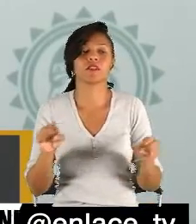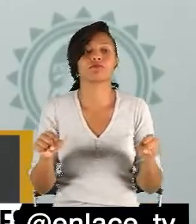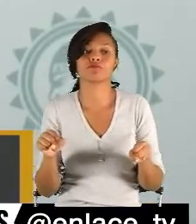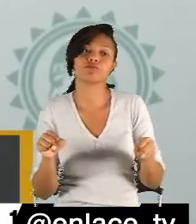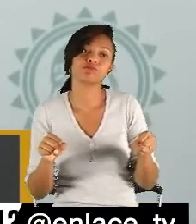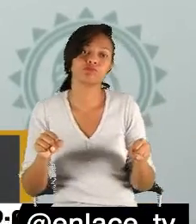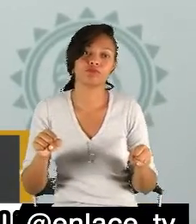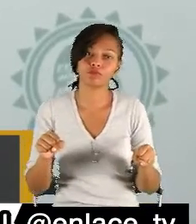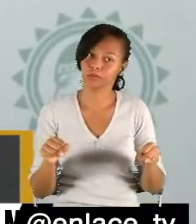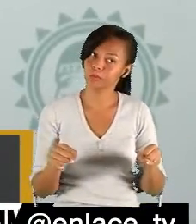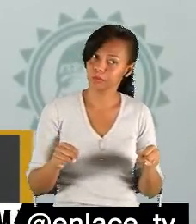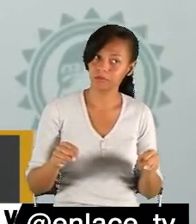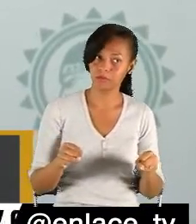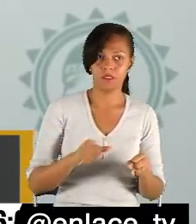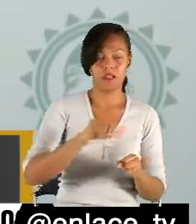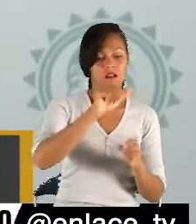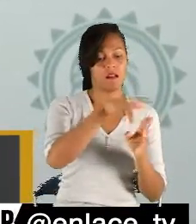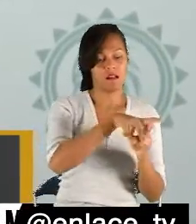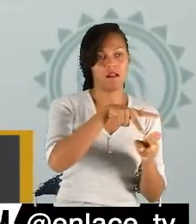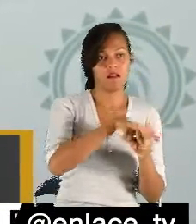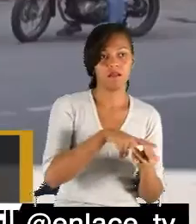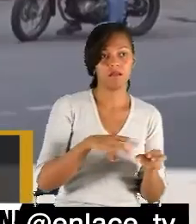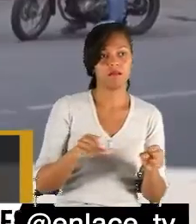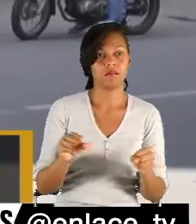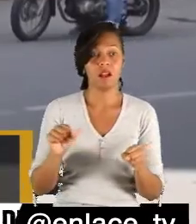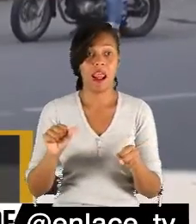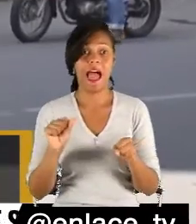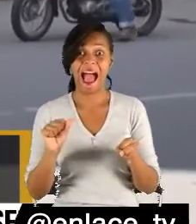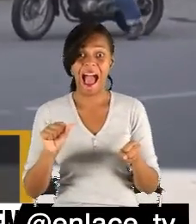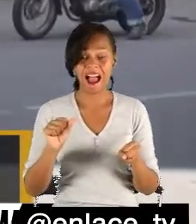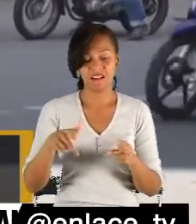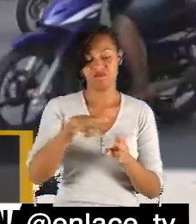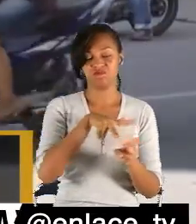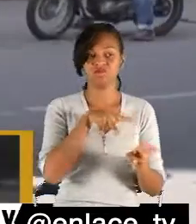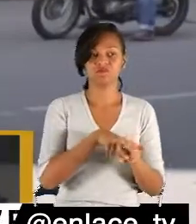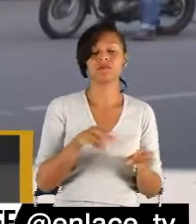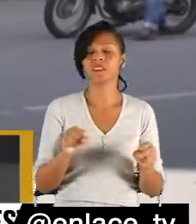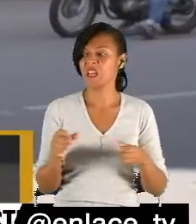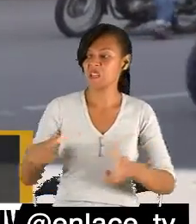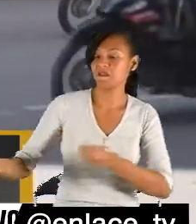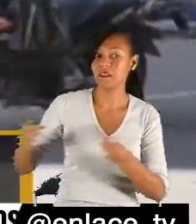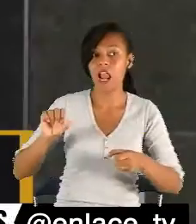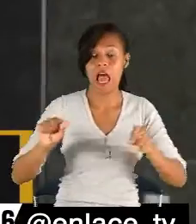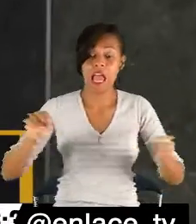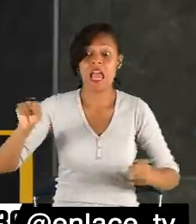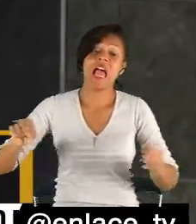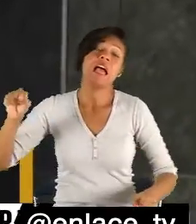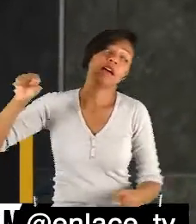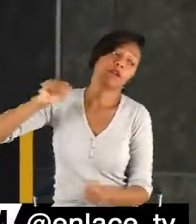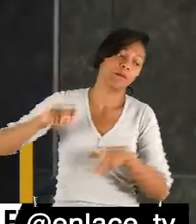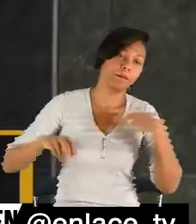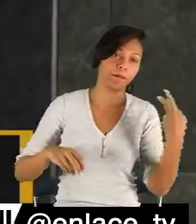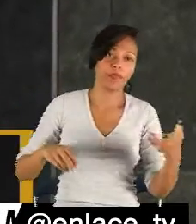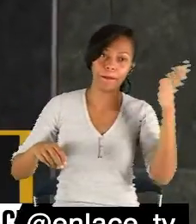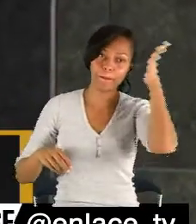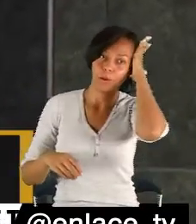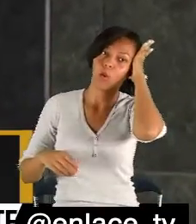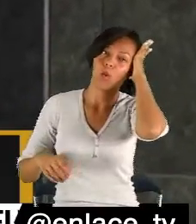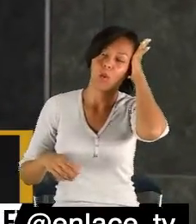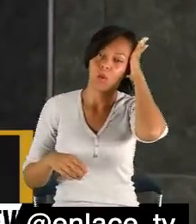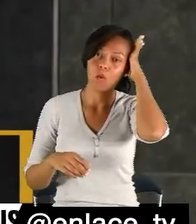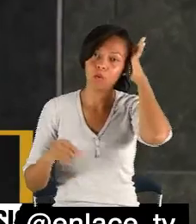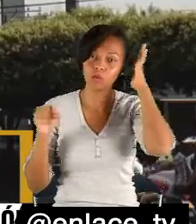pasar en unas personas una pareja y la muchacha que iba atrás pues le arrebata el bolso y pues ella pierde el equilibrio y se cae sufre un golpe en la cabeza